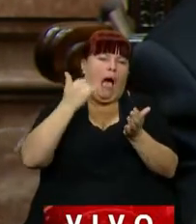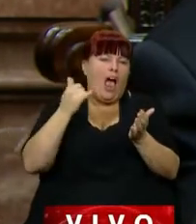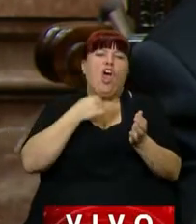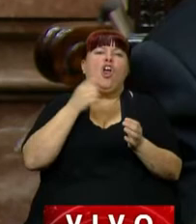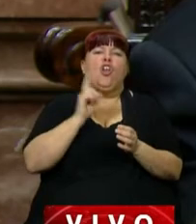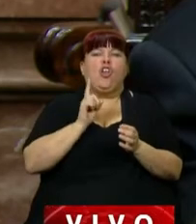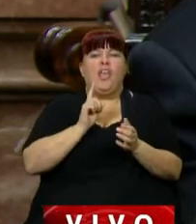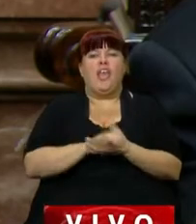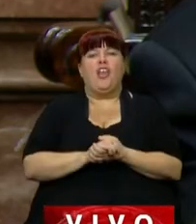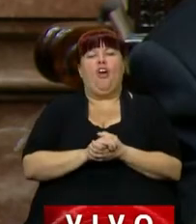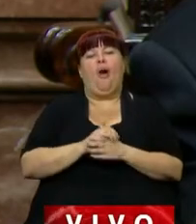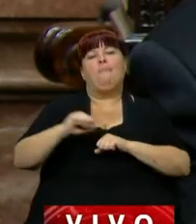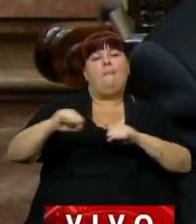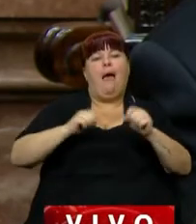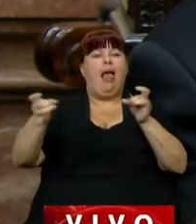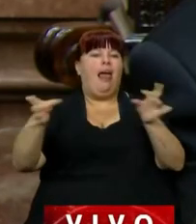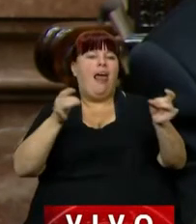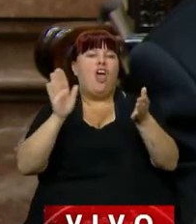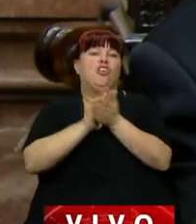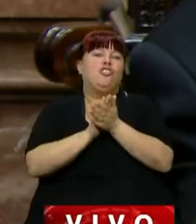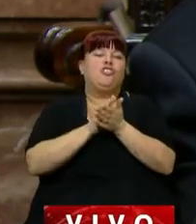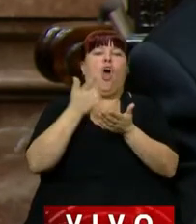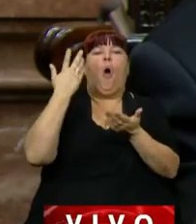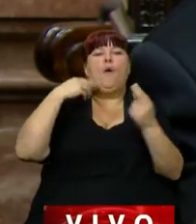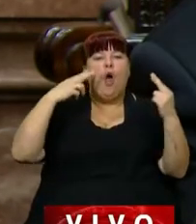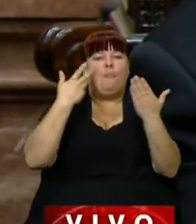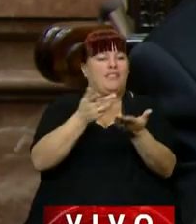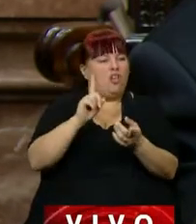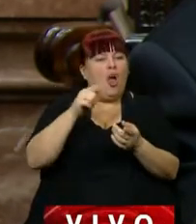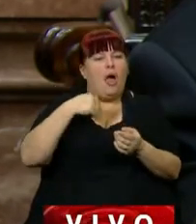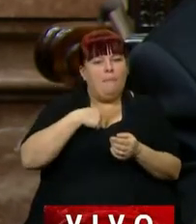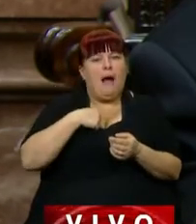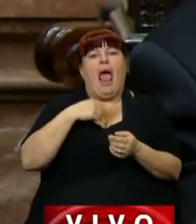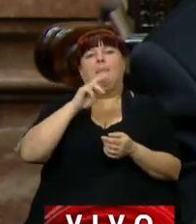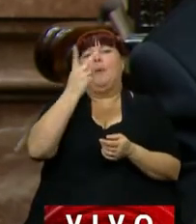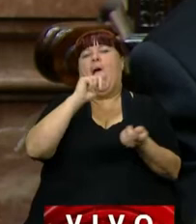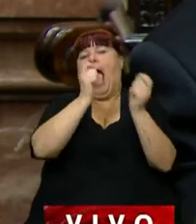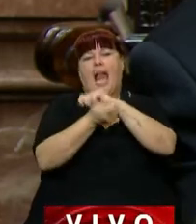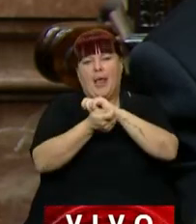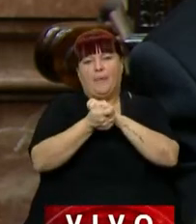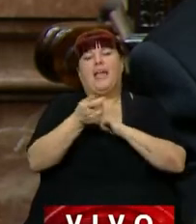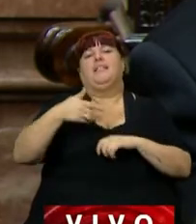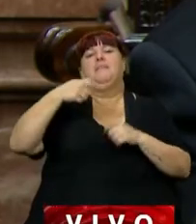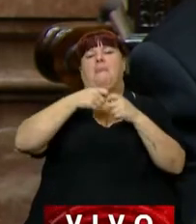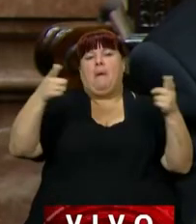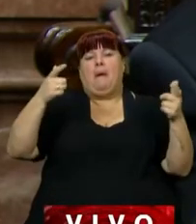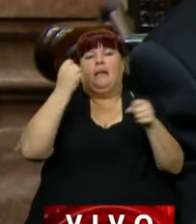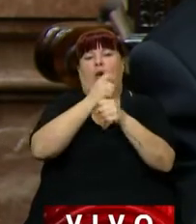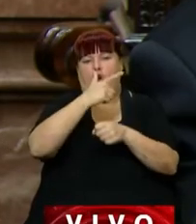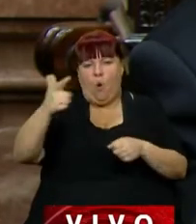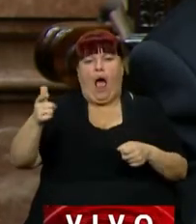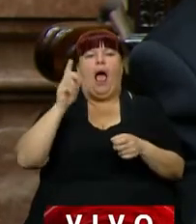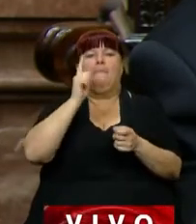no quiero ser chicanero, ni hablar de la B que nos presentaron, sino que para mí es una B invertida, donde aumentó la desocupación, aumentó